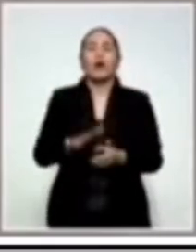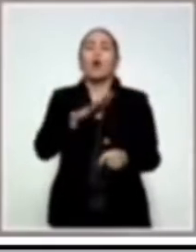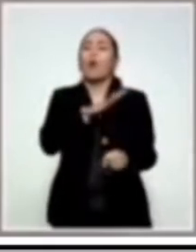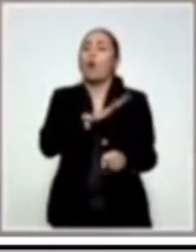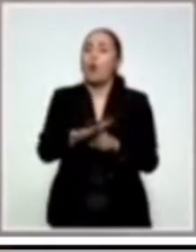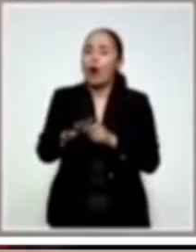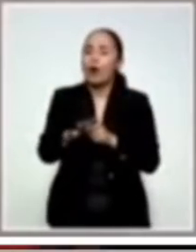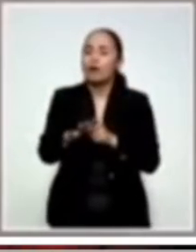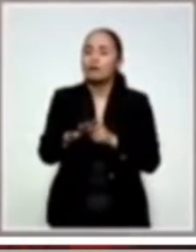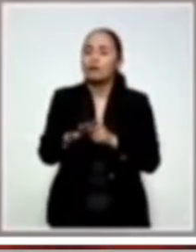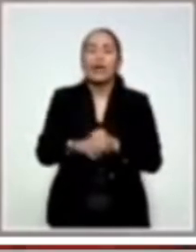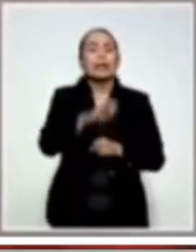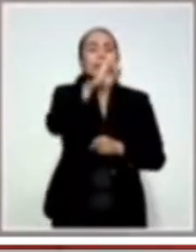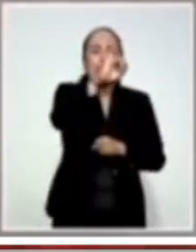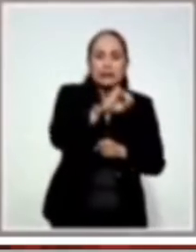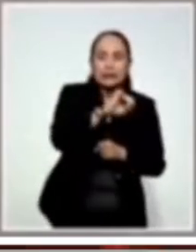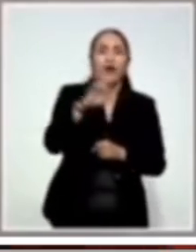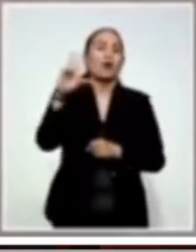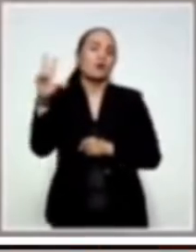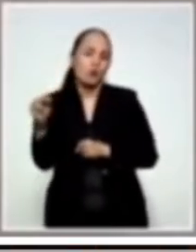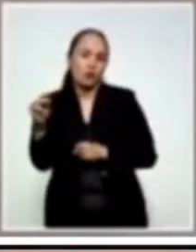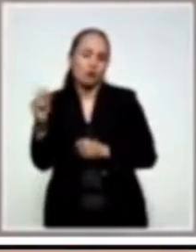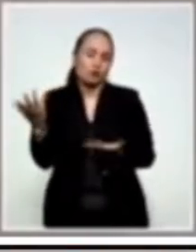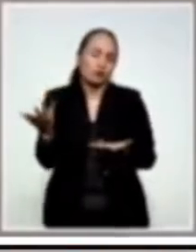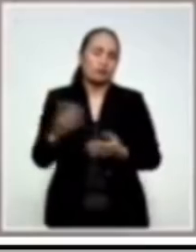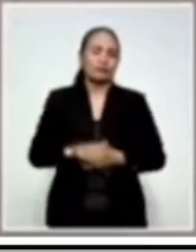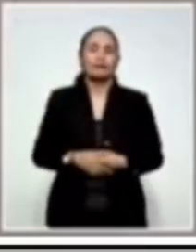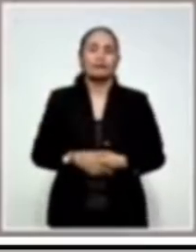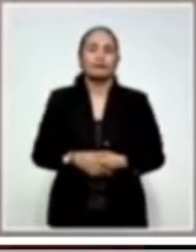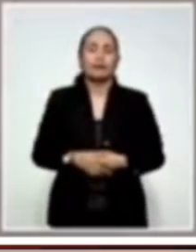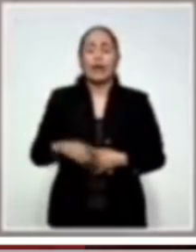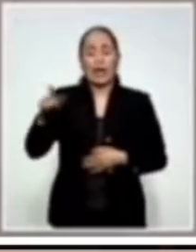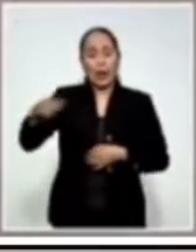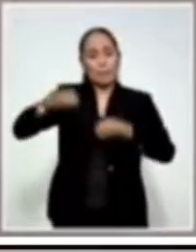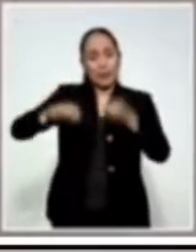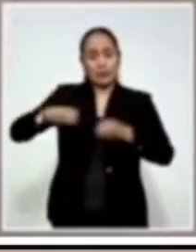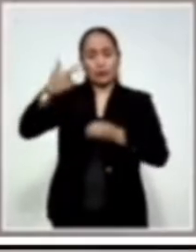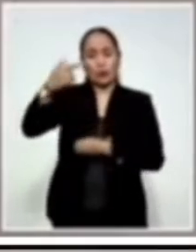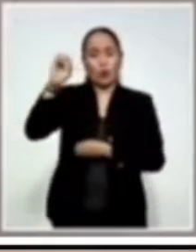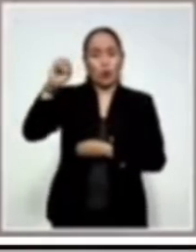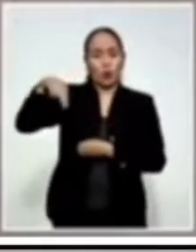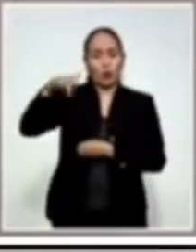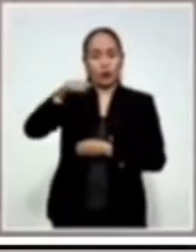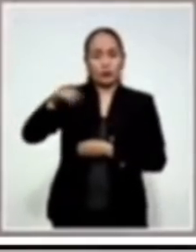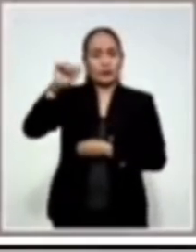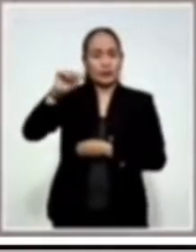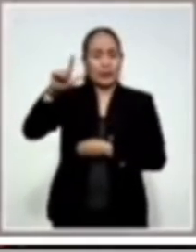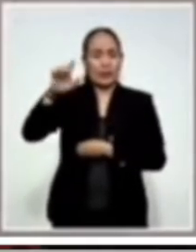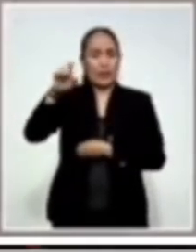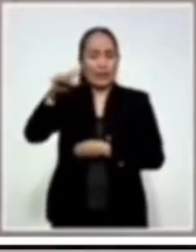cuál es el sentido de su voto. Y el ministro González Alcántara dice, por